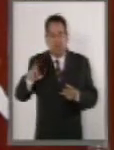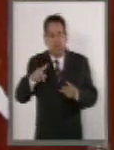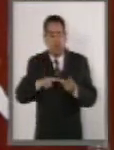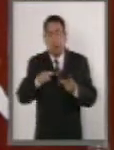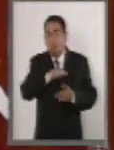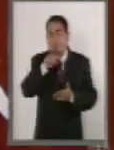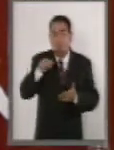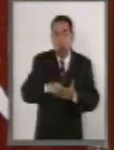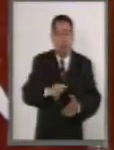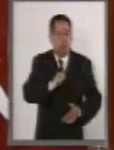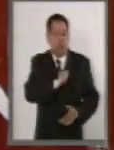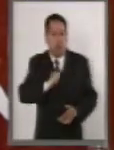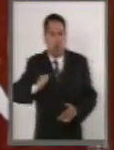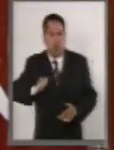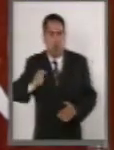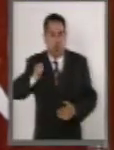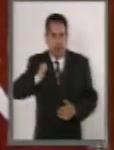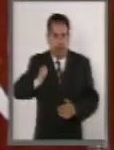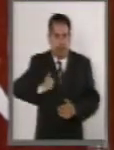Toronto, Ontario, Canadá.